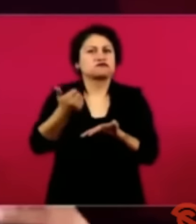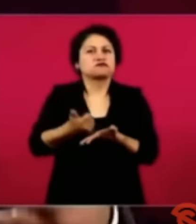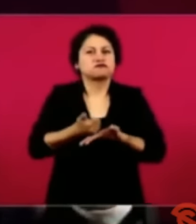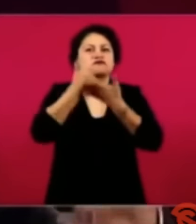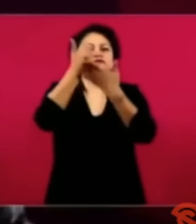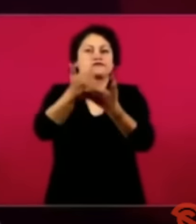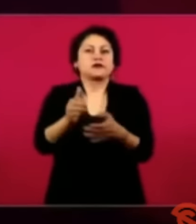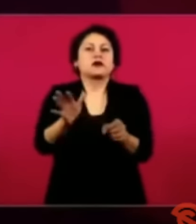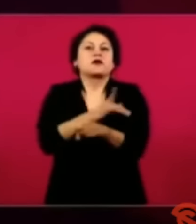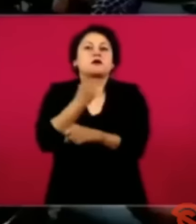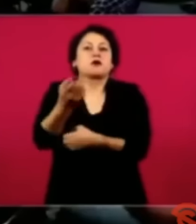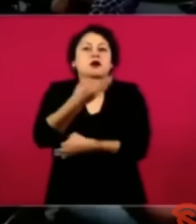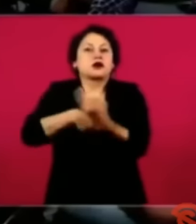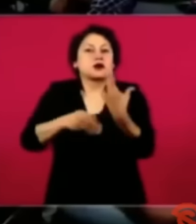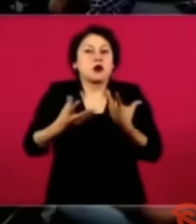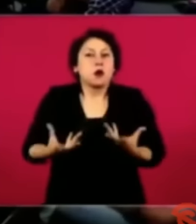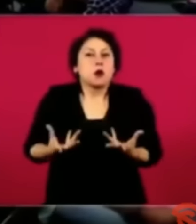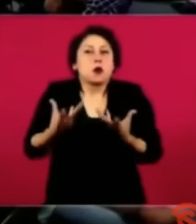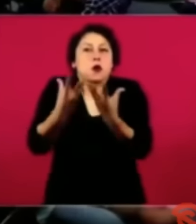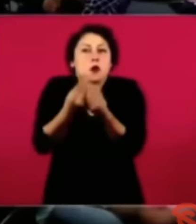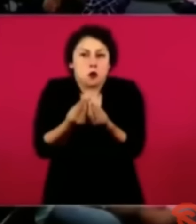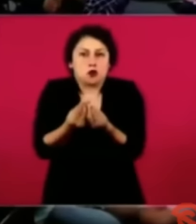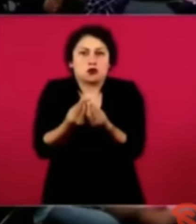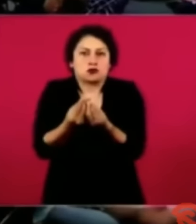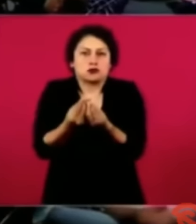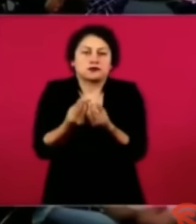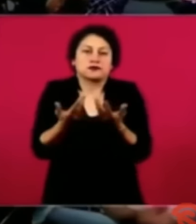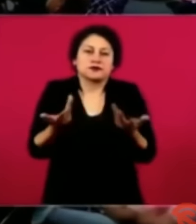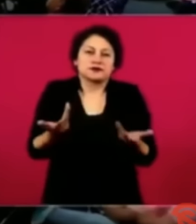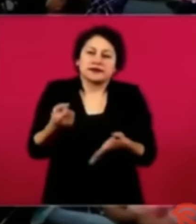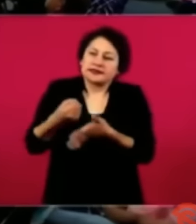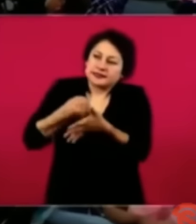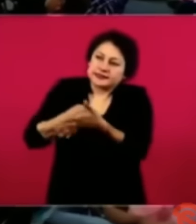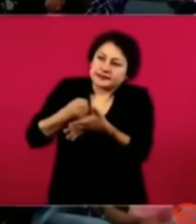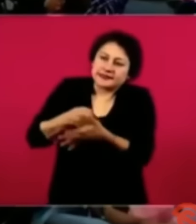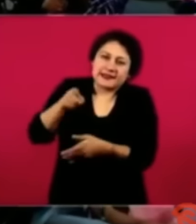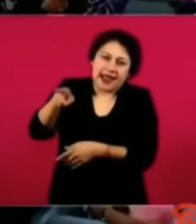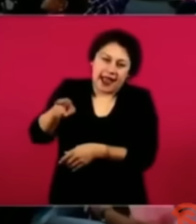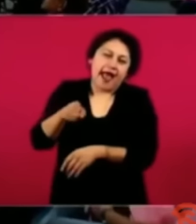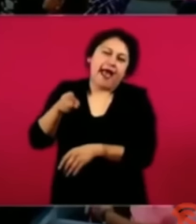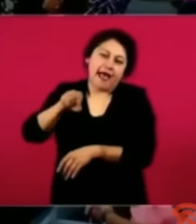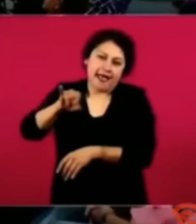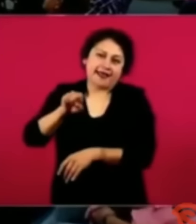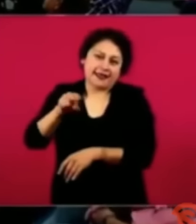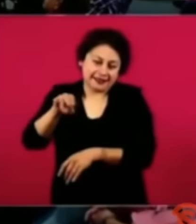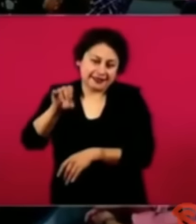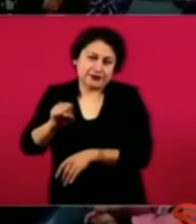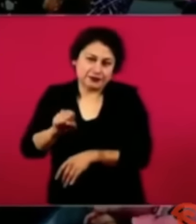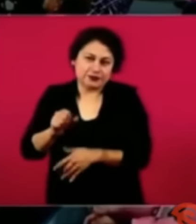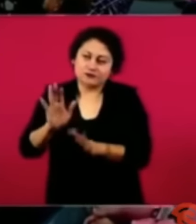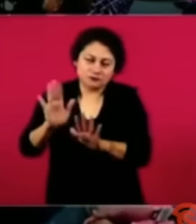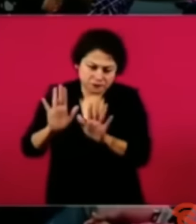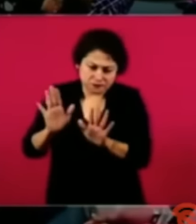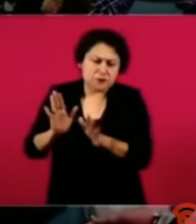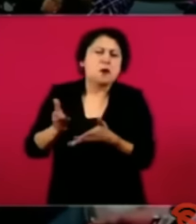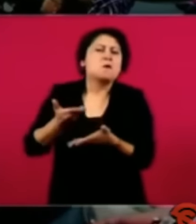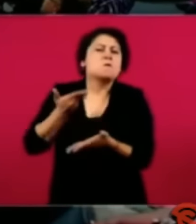promovieron, por no decir que ejercieron presión, a Jesús Ramírez Cuevas para que nos abriera las puertas de la